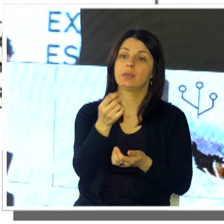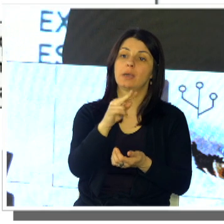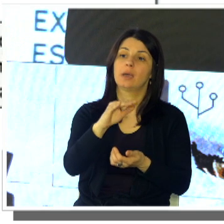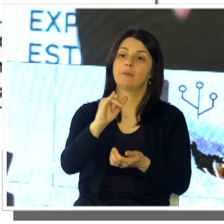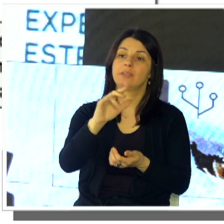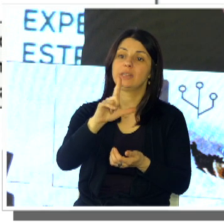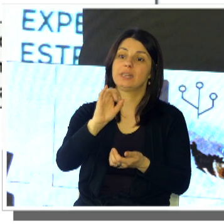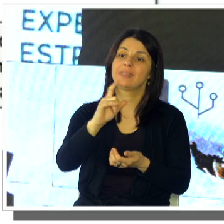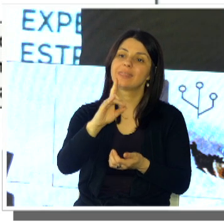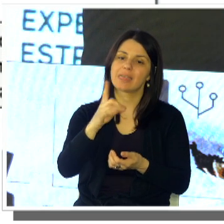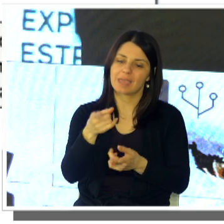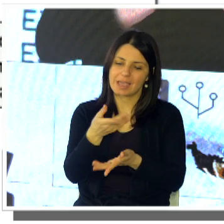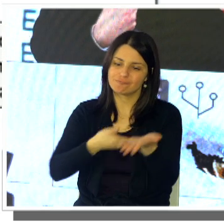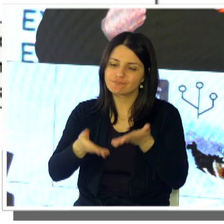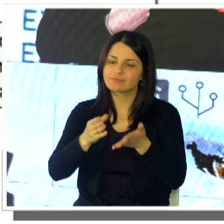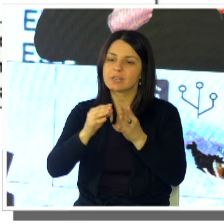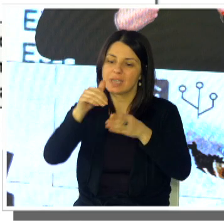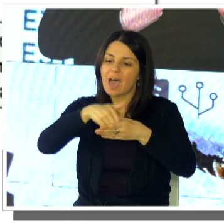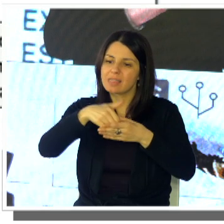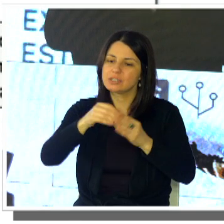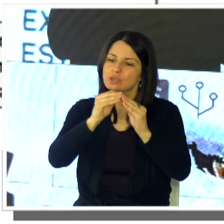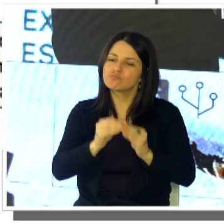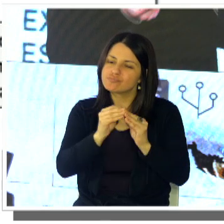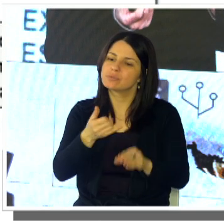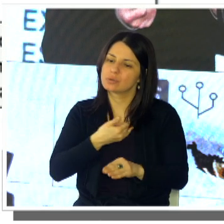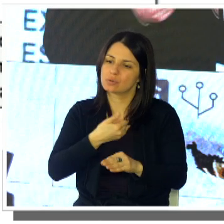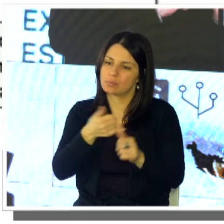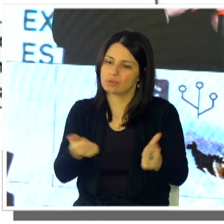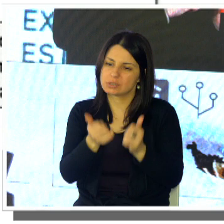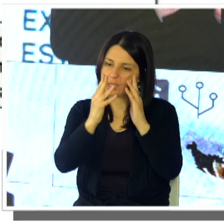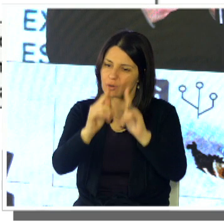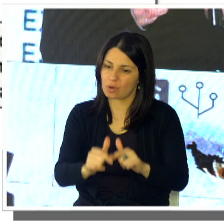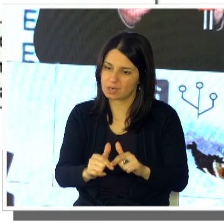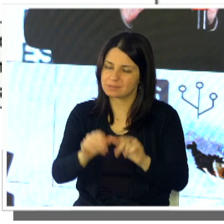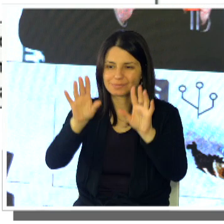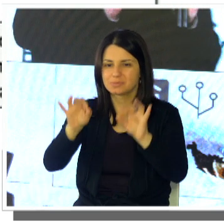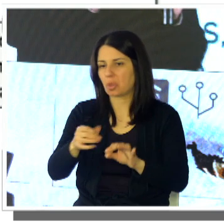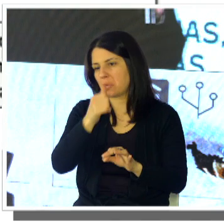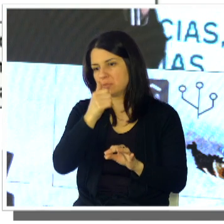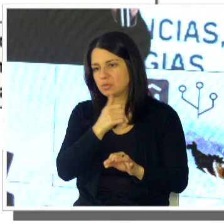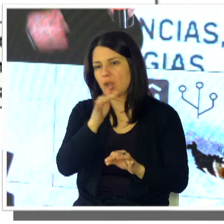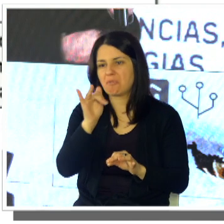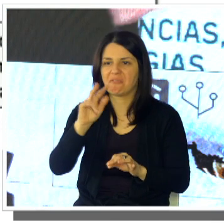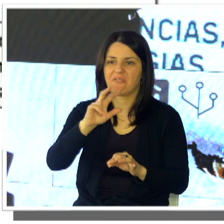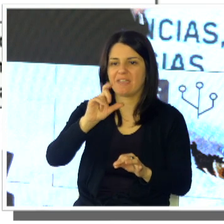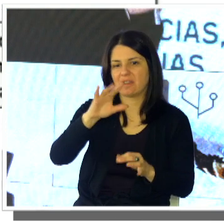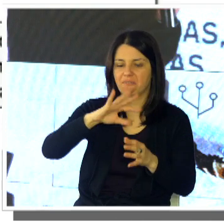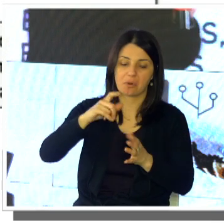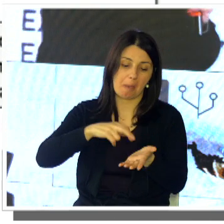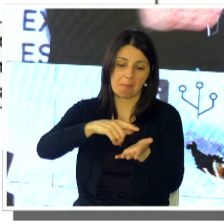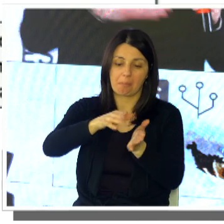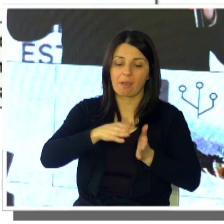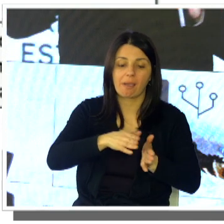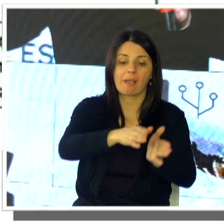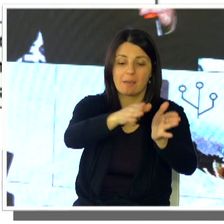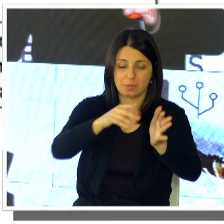foco. En la parte interna, digamos, está todo medio resuelto por FiWare, ¿no? Es seguir el caminito. O sea,